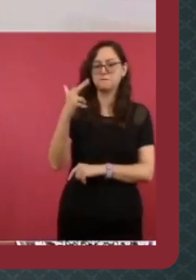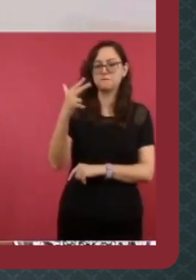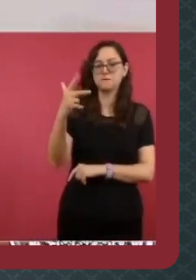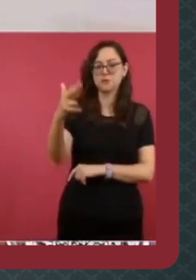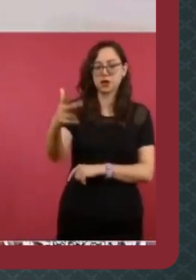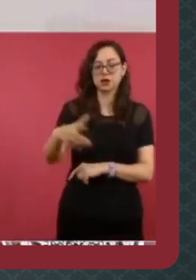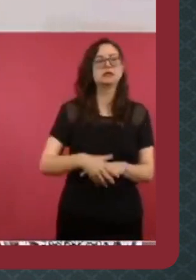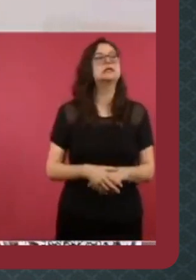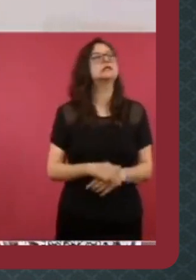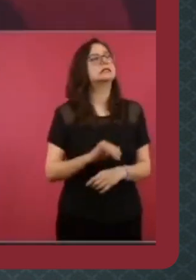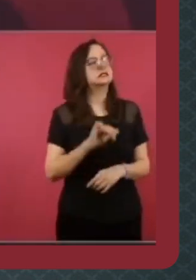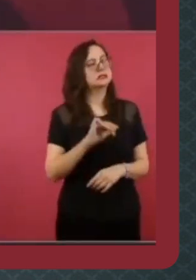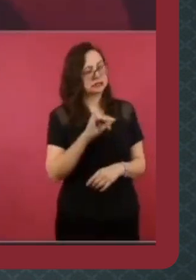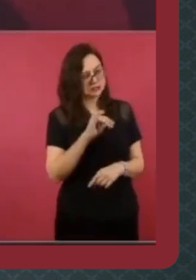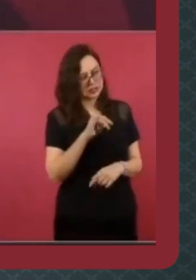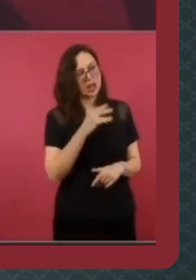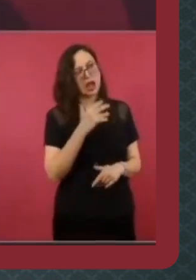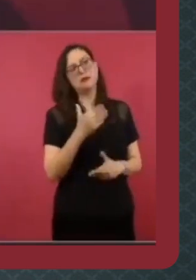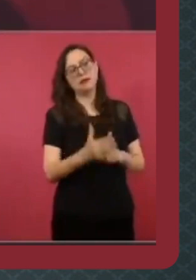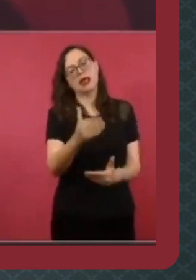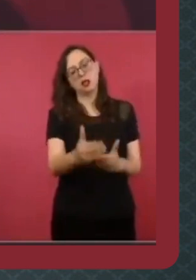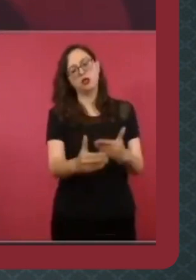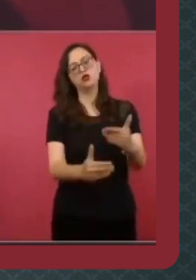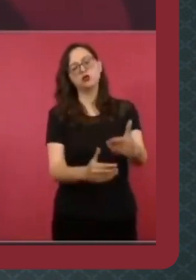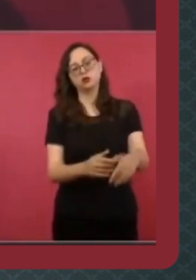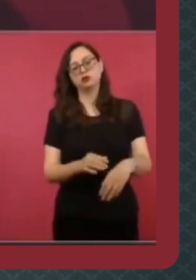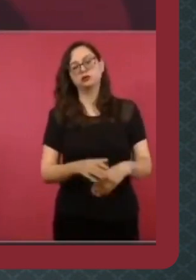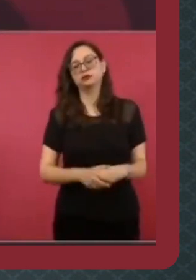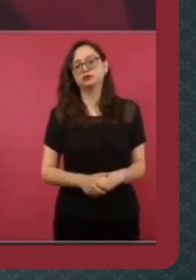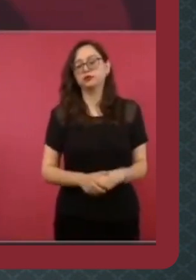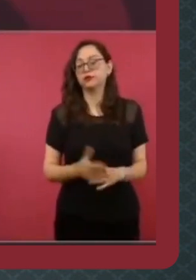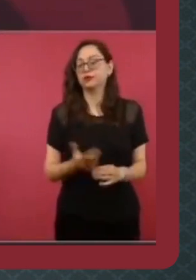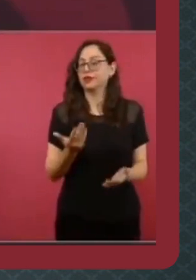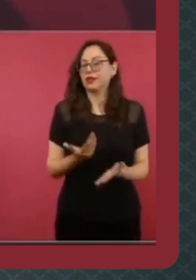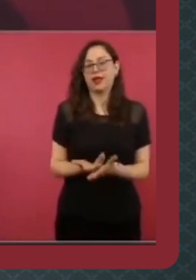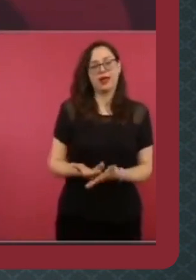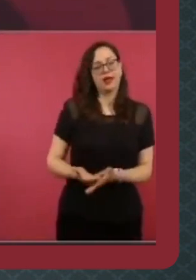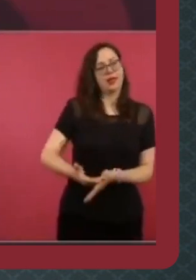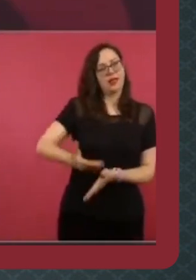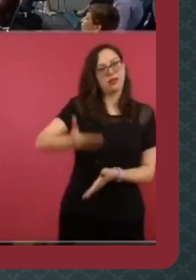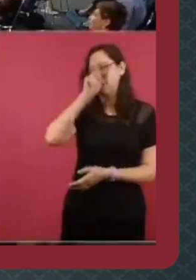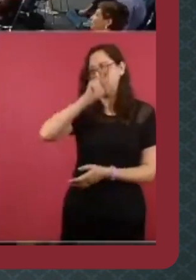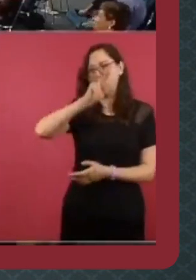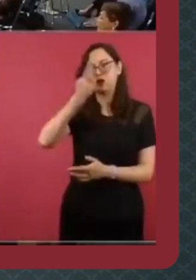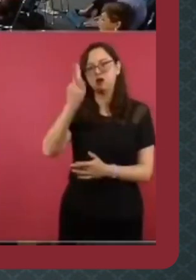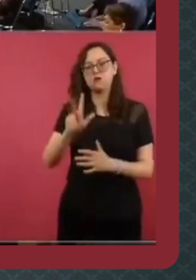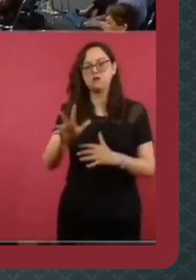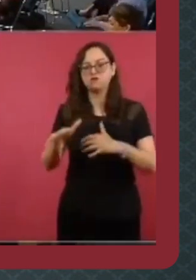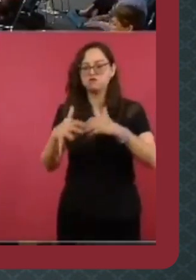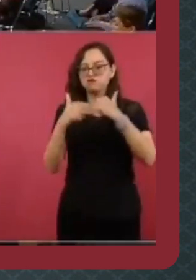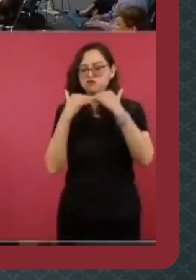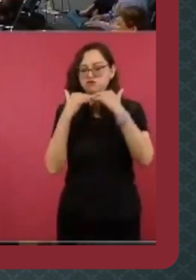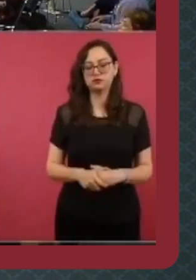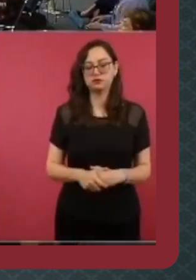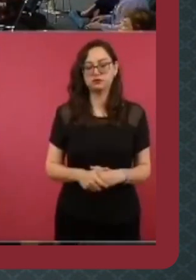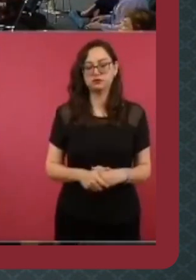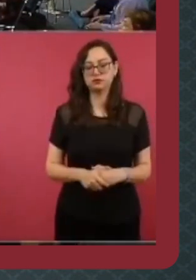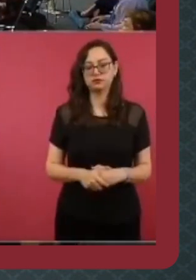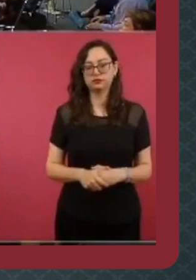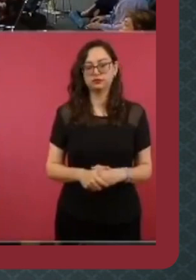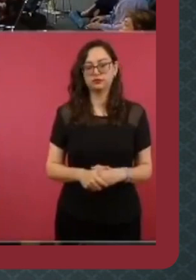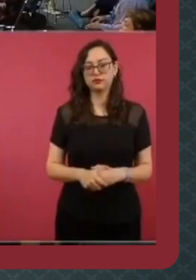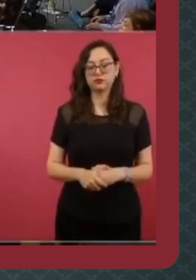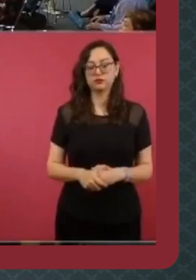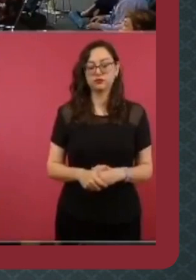otorgarles la medalla belizario Domínguez este es uno de los máximos reconocimientos otorgados por el gobierno de México y